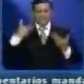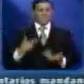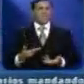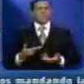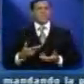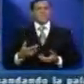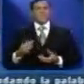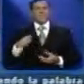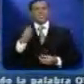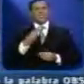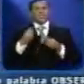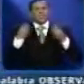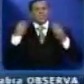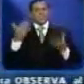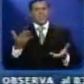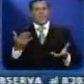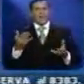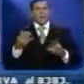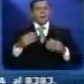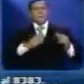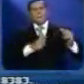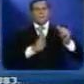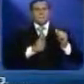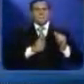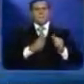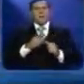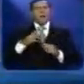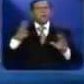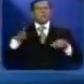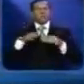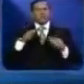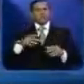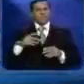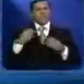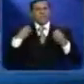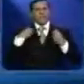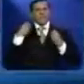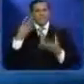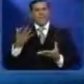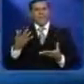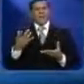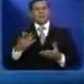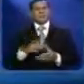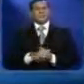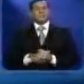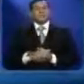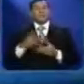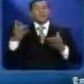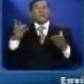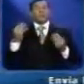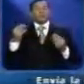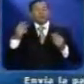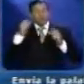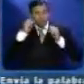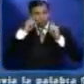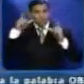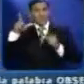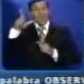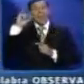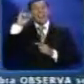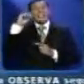y lo que le hemos dado al pueblo venezolano, la música que hemos dado, que hemos dejado. cargada de muchísimas sorpresas. Liz